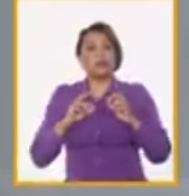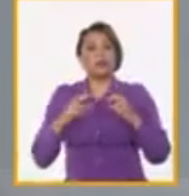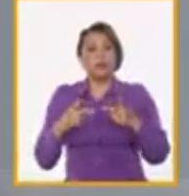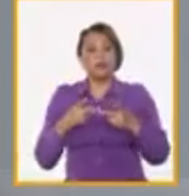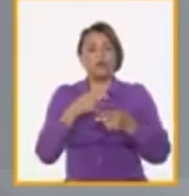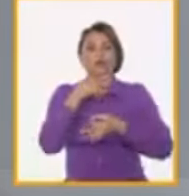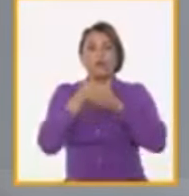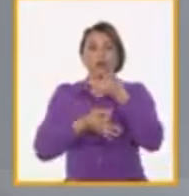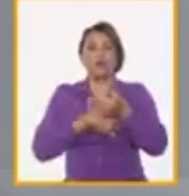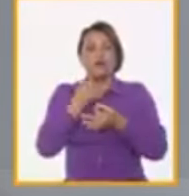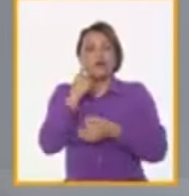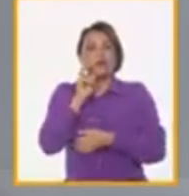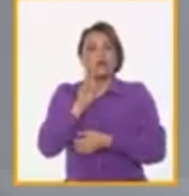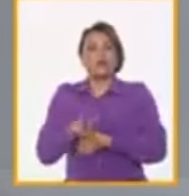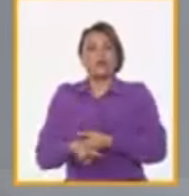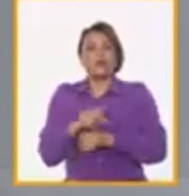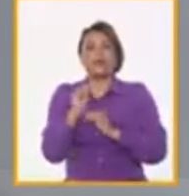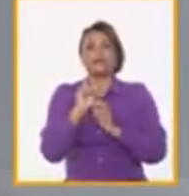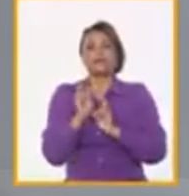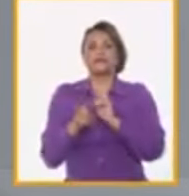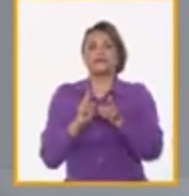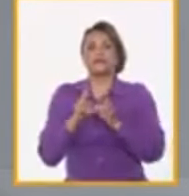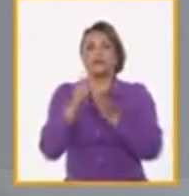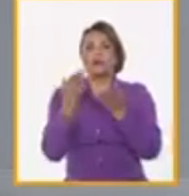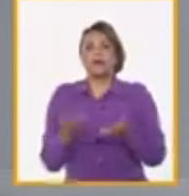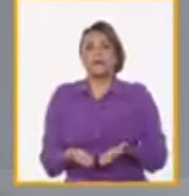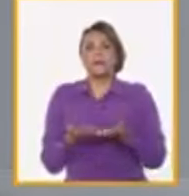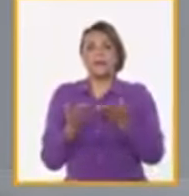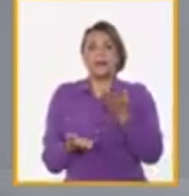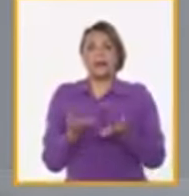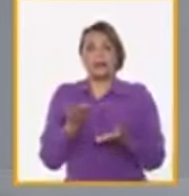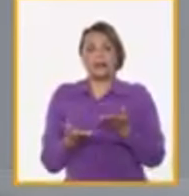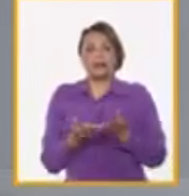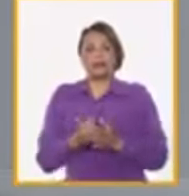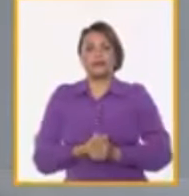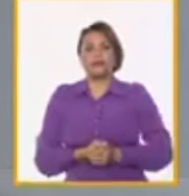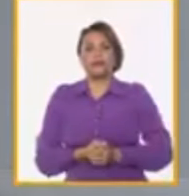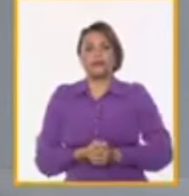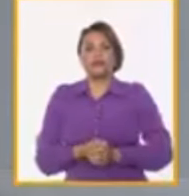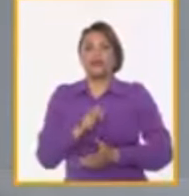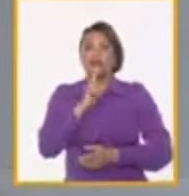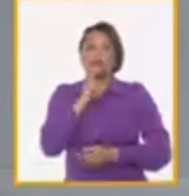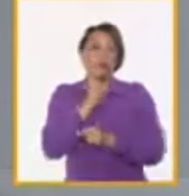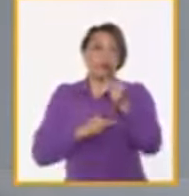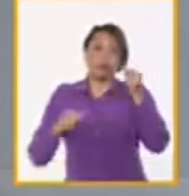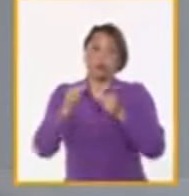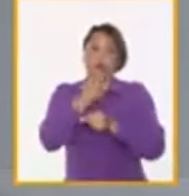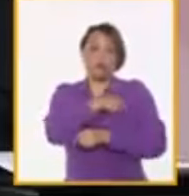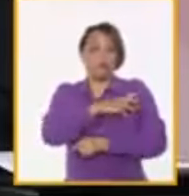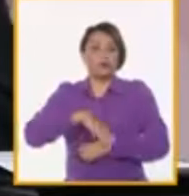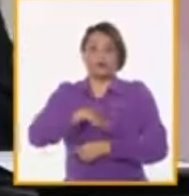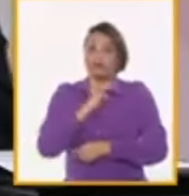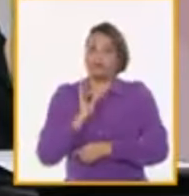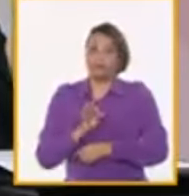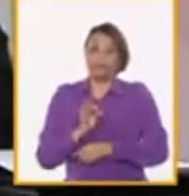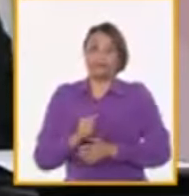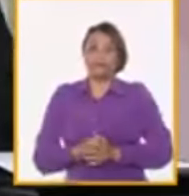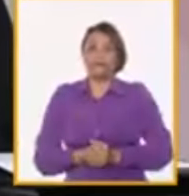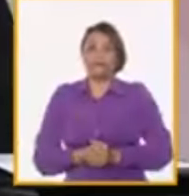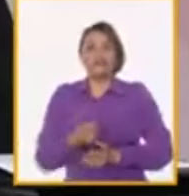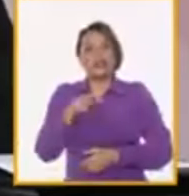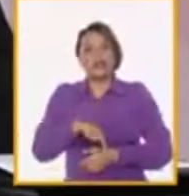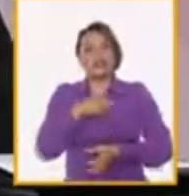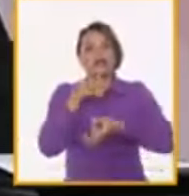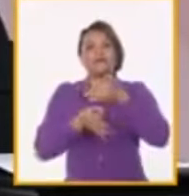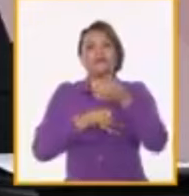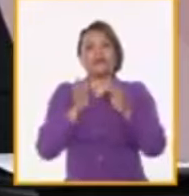cuando chequeaba las indicaciones del balance, el agua es el recurso más vital para la población. Y sobre ese recurso estaremos hablando, por